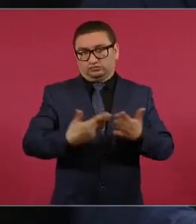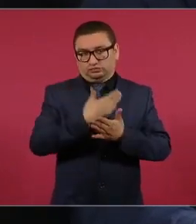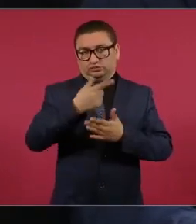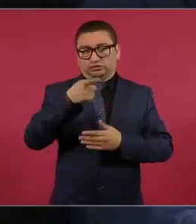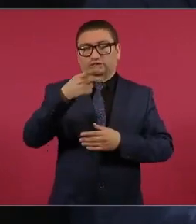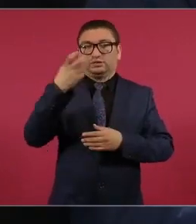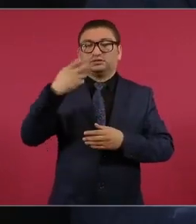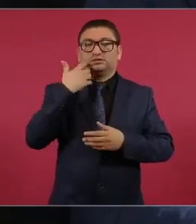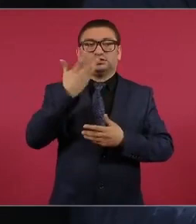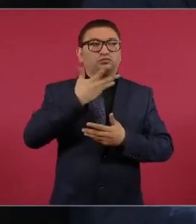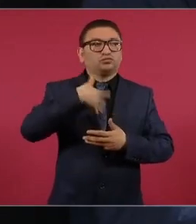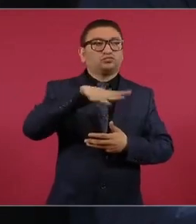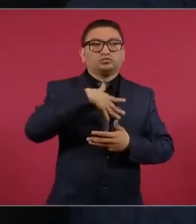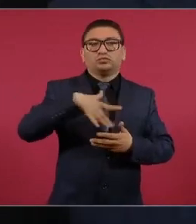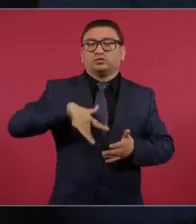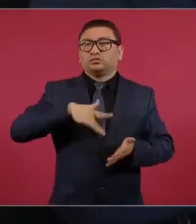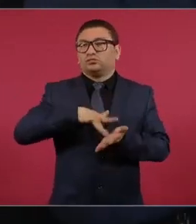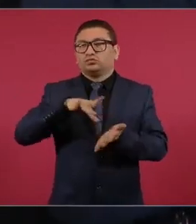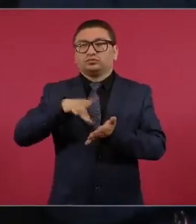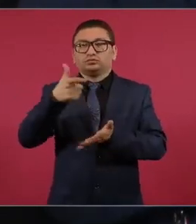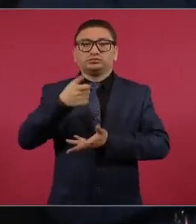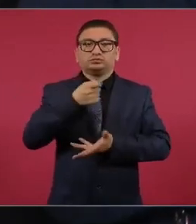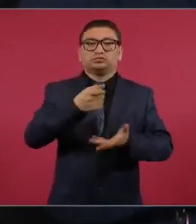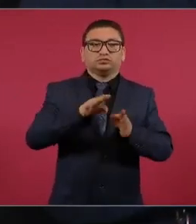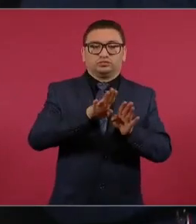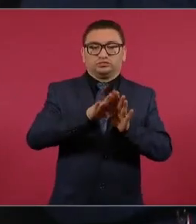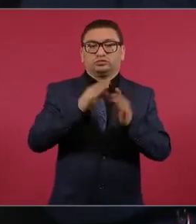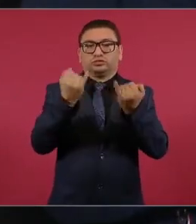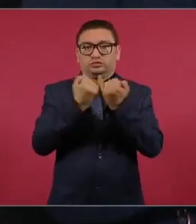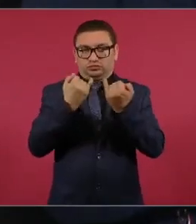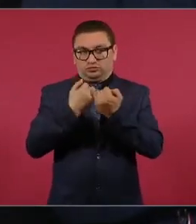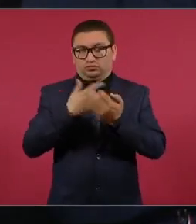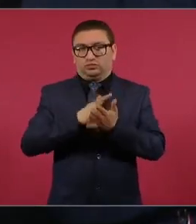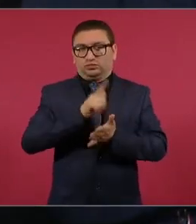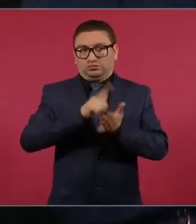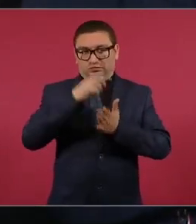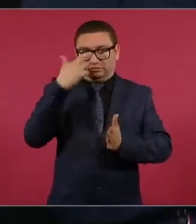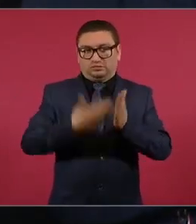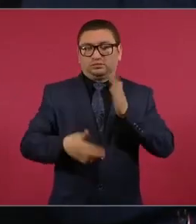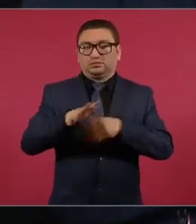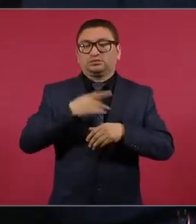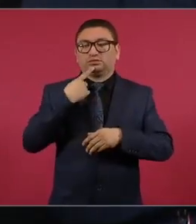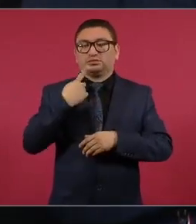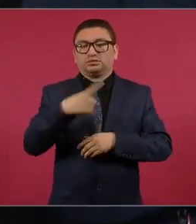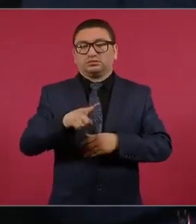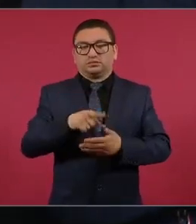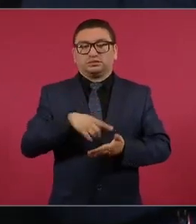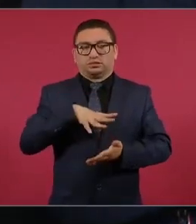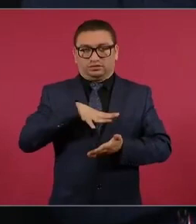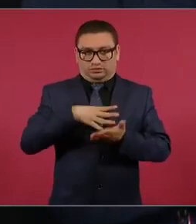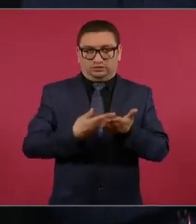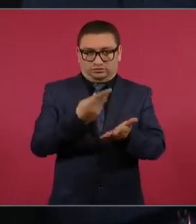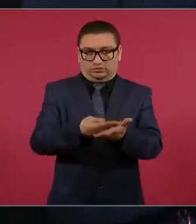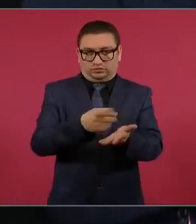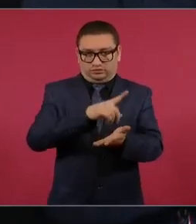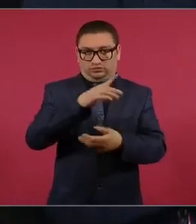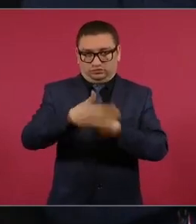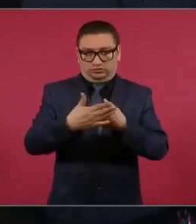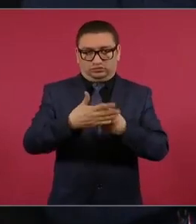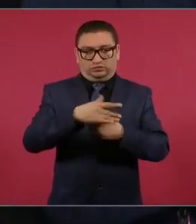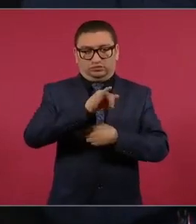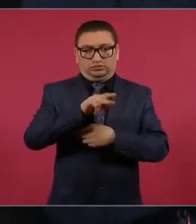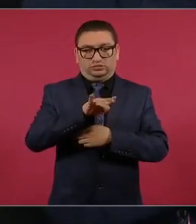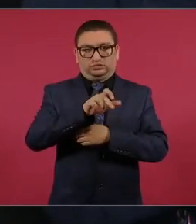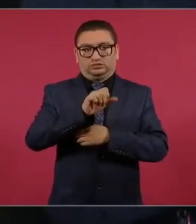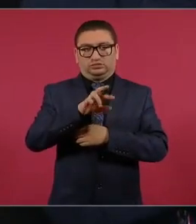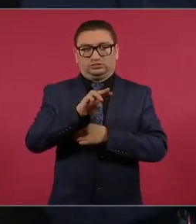buscan recursos de todas las formas posibles incluso de manera ilícita la denuncia que aquí traigo que me gustaría entregarle a usted a través través de